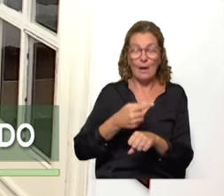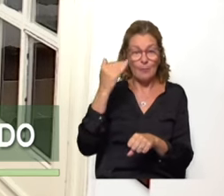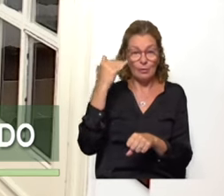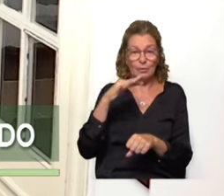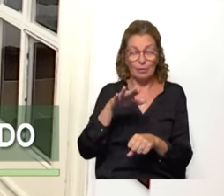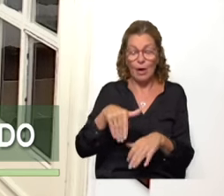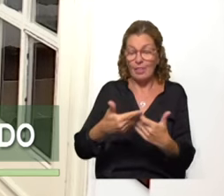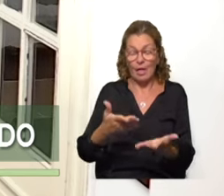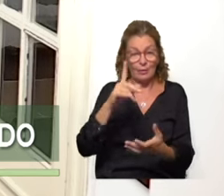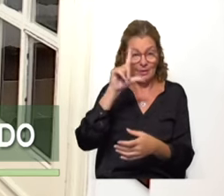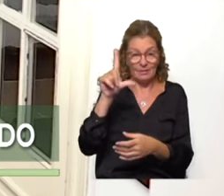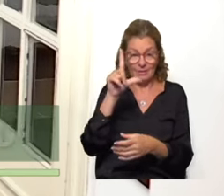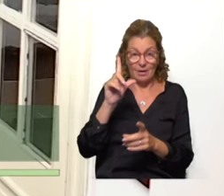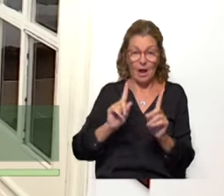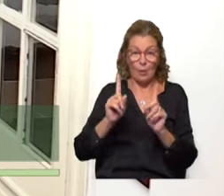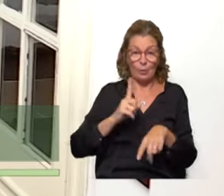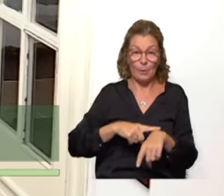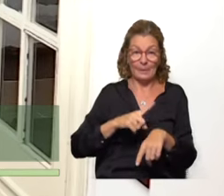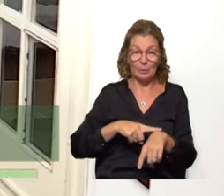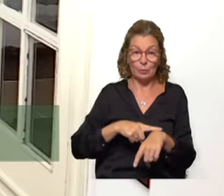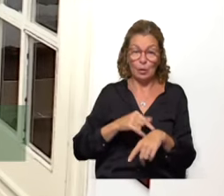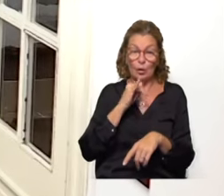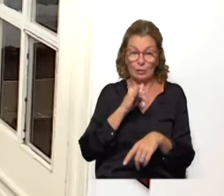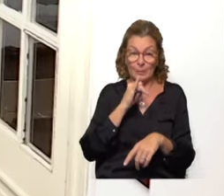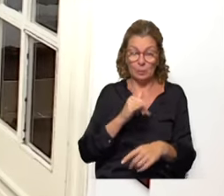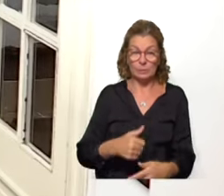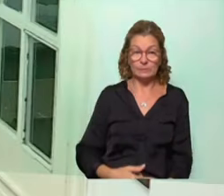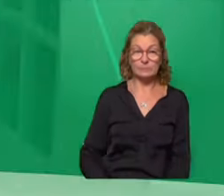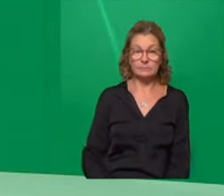en secundaria. En algunos minutos venimos con el desarrollo.